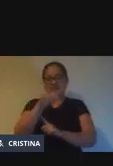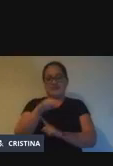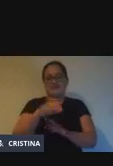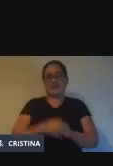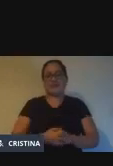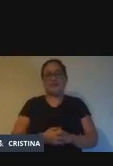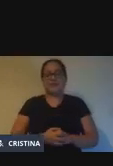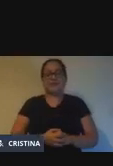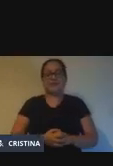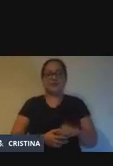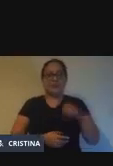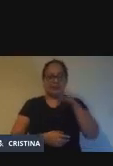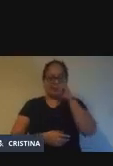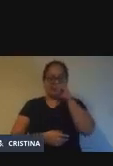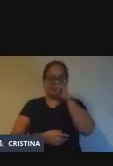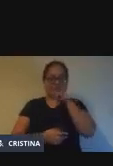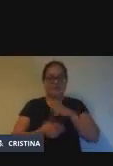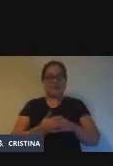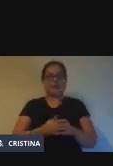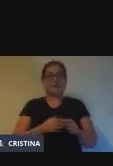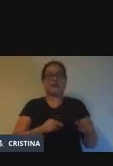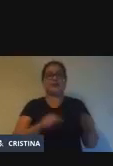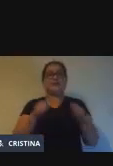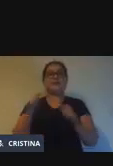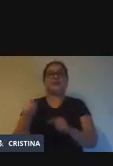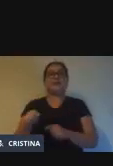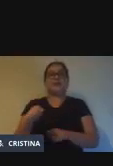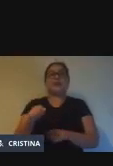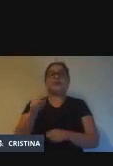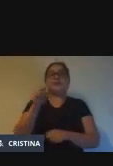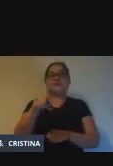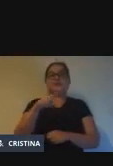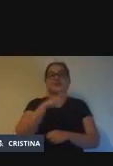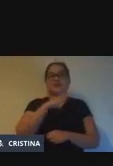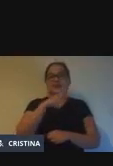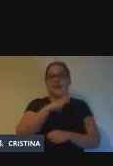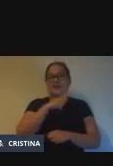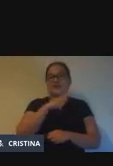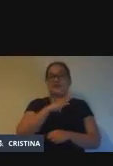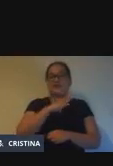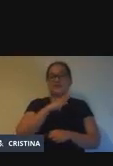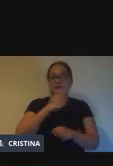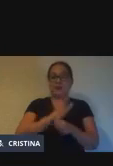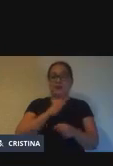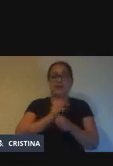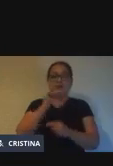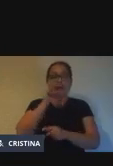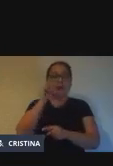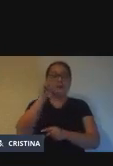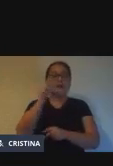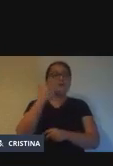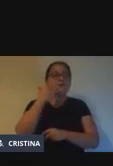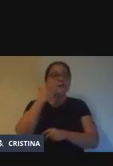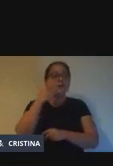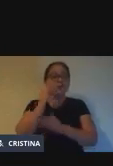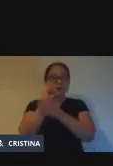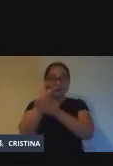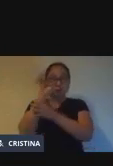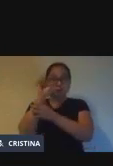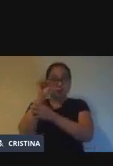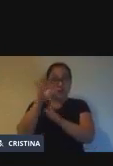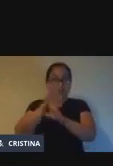Y bueno, pues estamos revisando que ya estemos en vivo. Vamos a ver, ya estamos